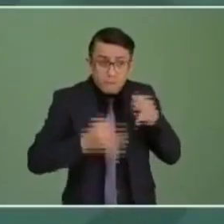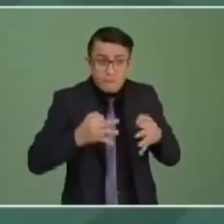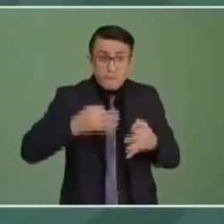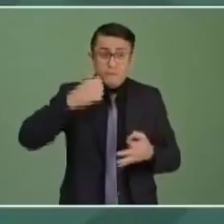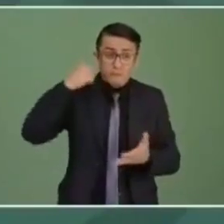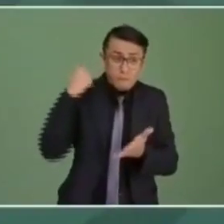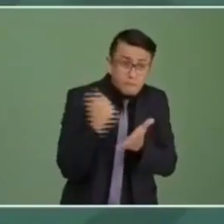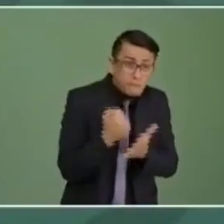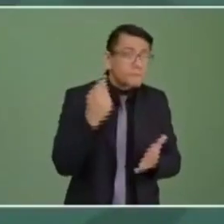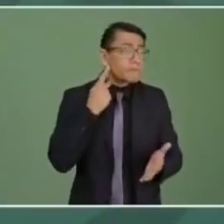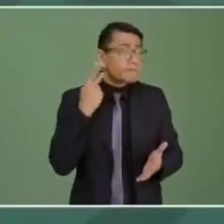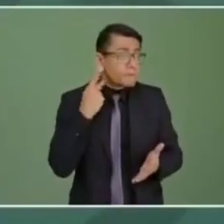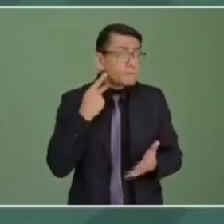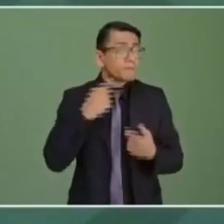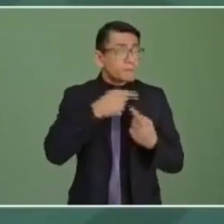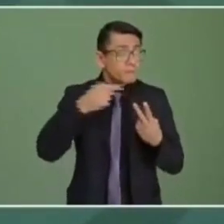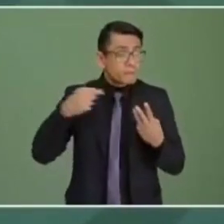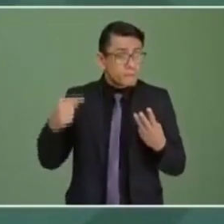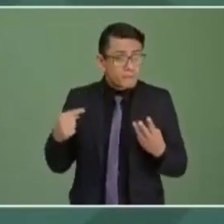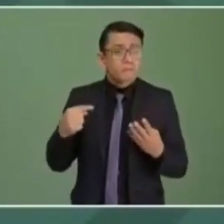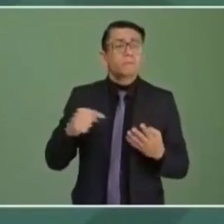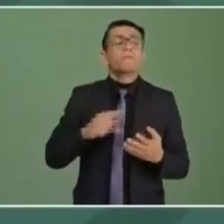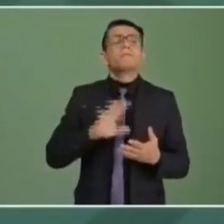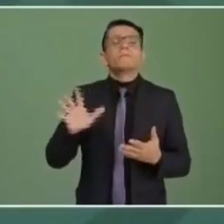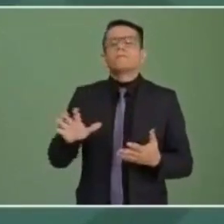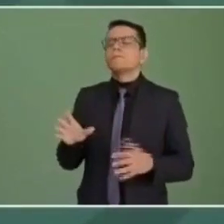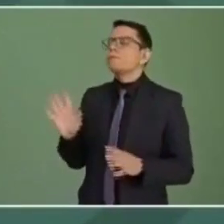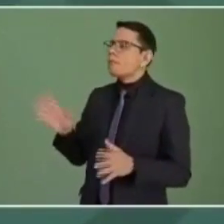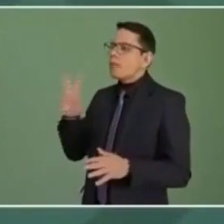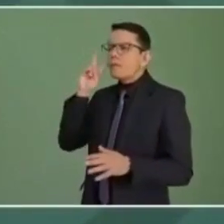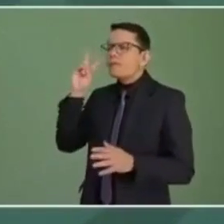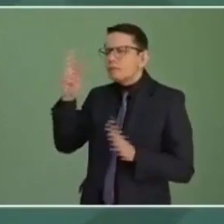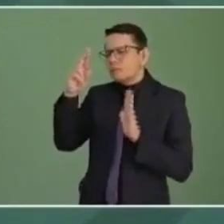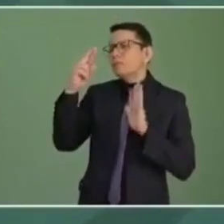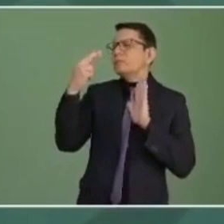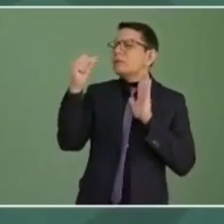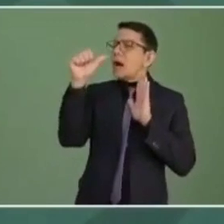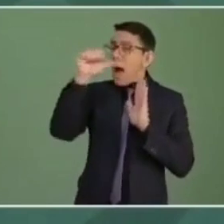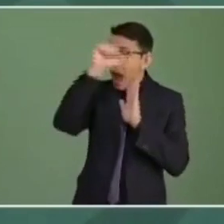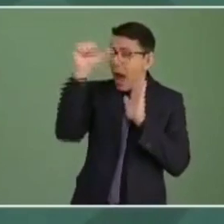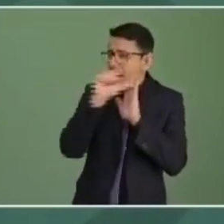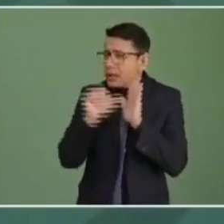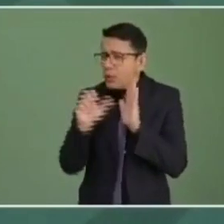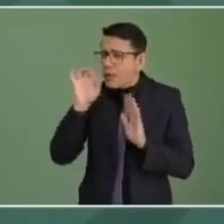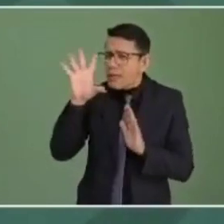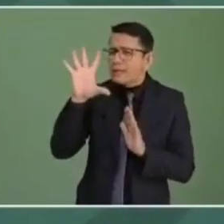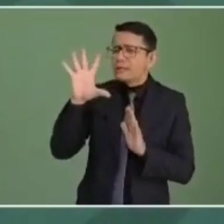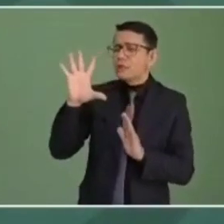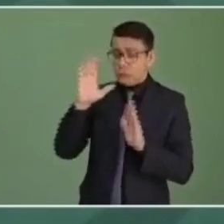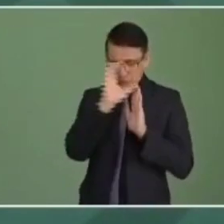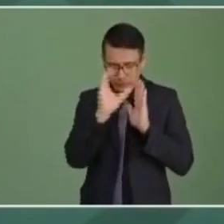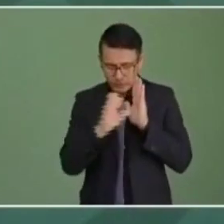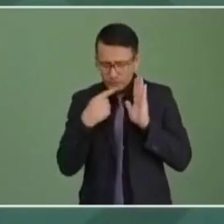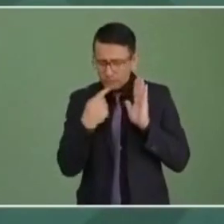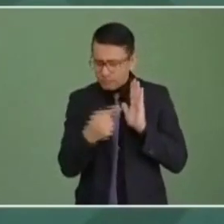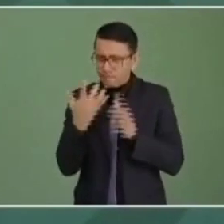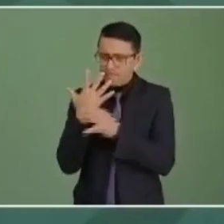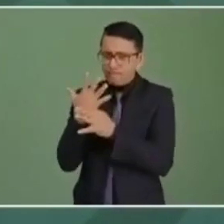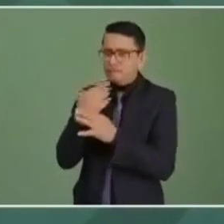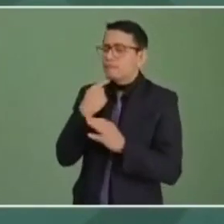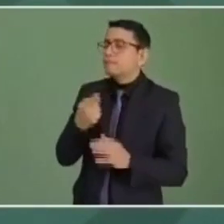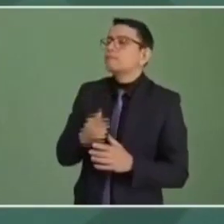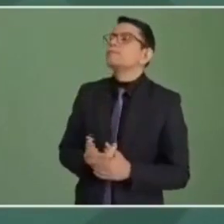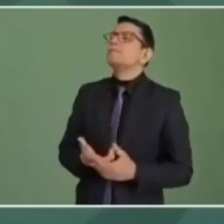esperar a que reformen el artículo 35 de la Constitución. Lo estamos pidiendo eso también.